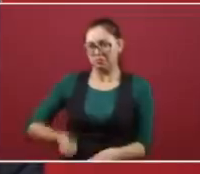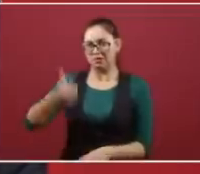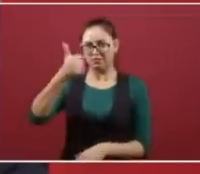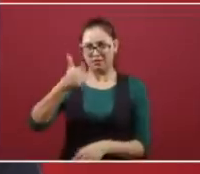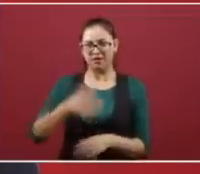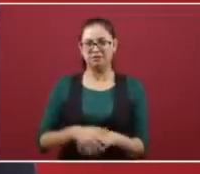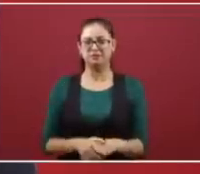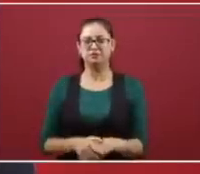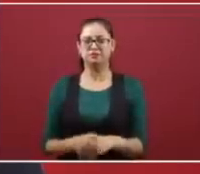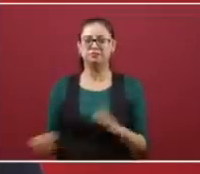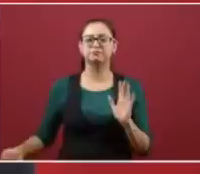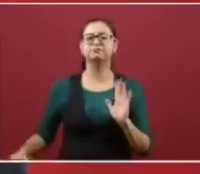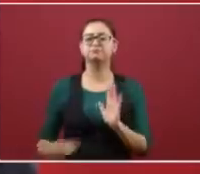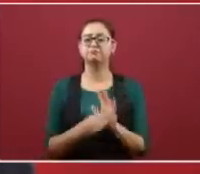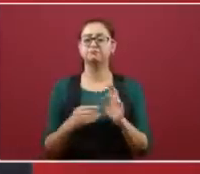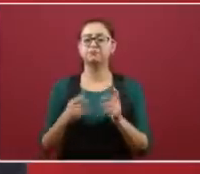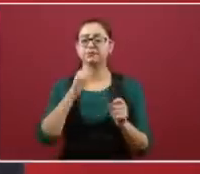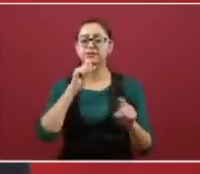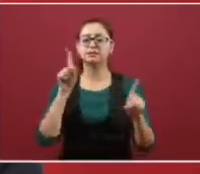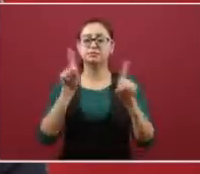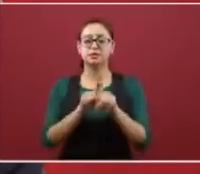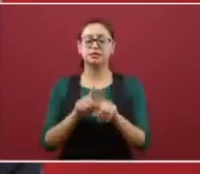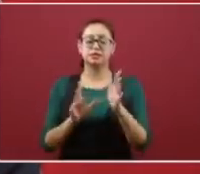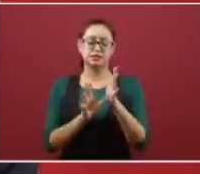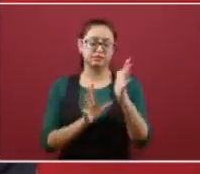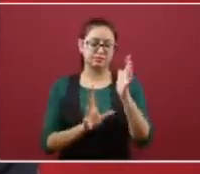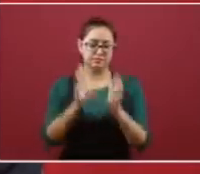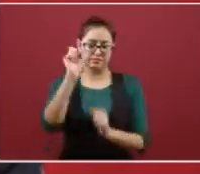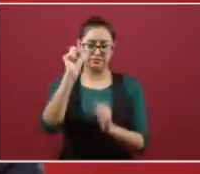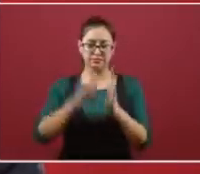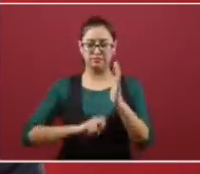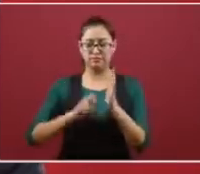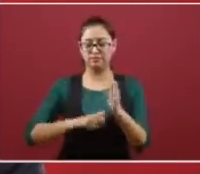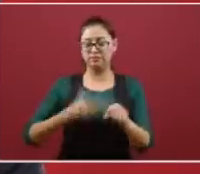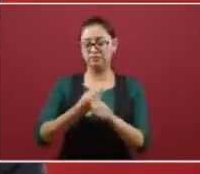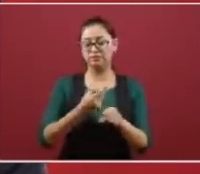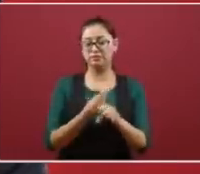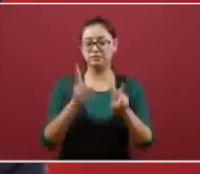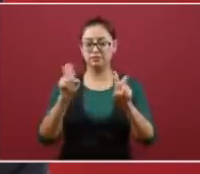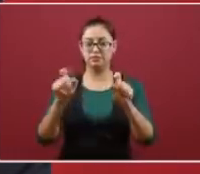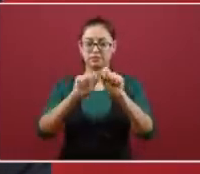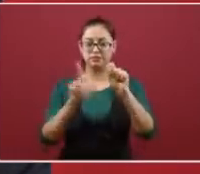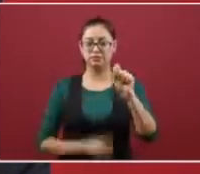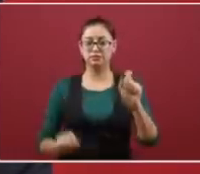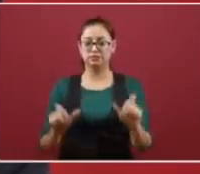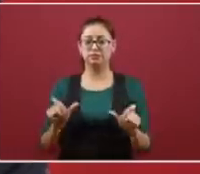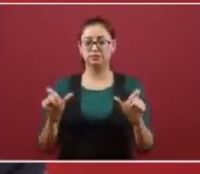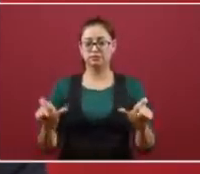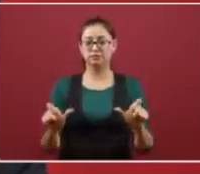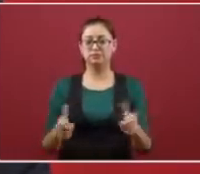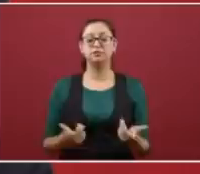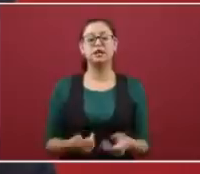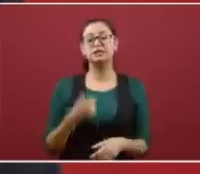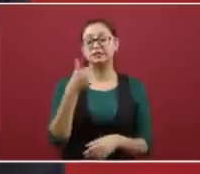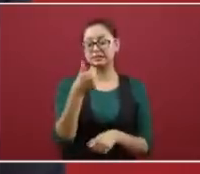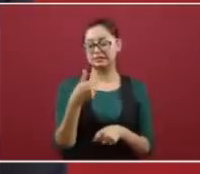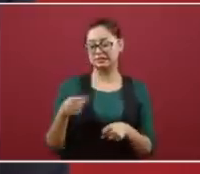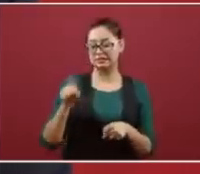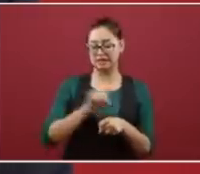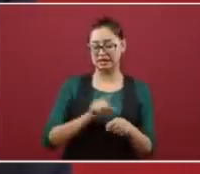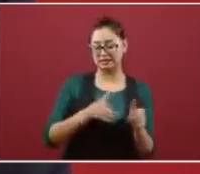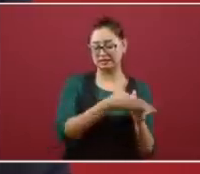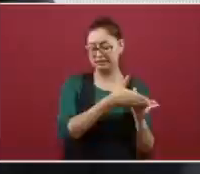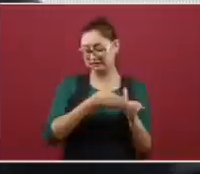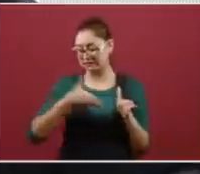interesante es que a pesar de que la reforma constitucional en materia de guardia nacional en seis días habían alcanzado la